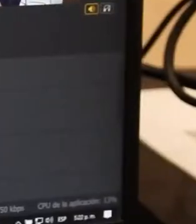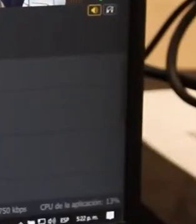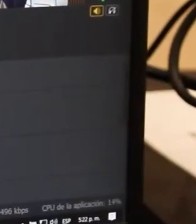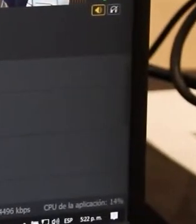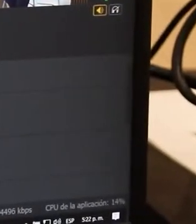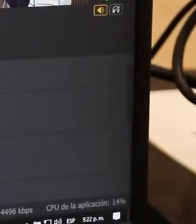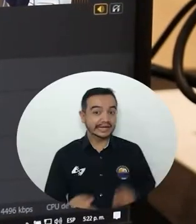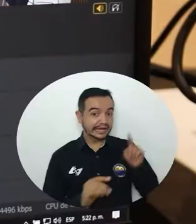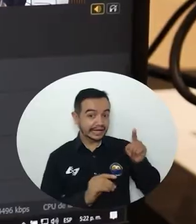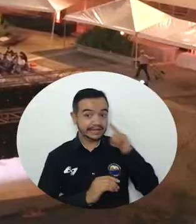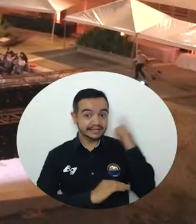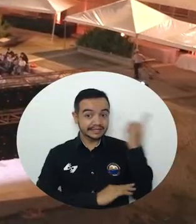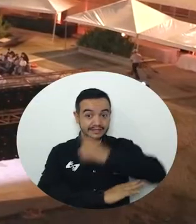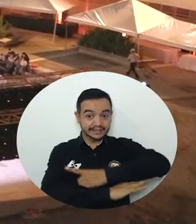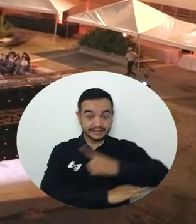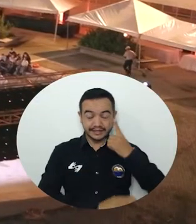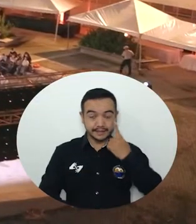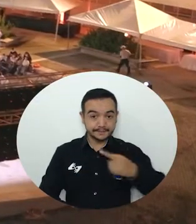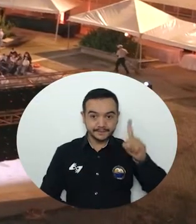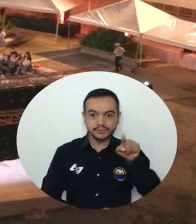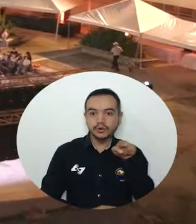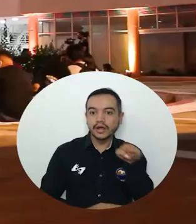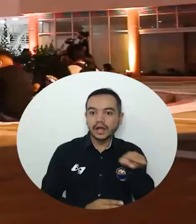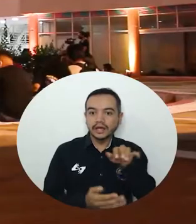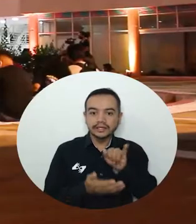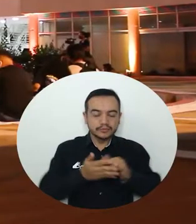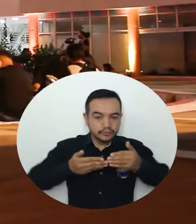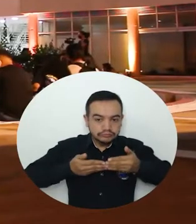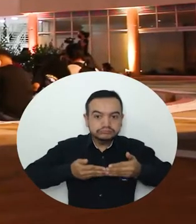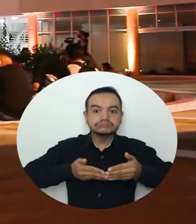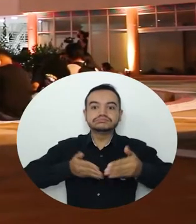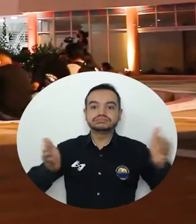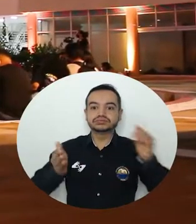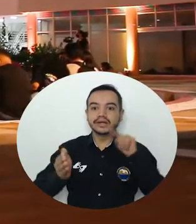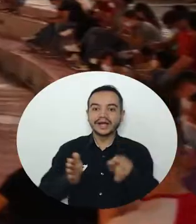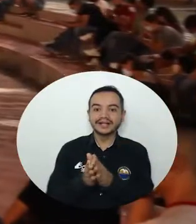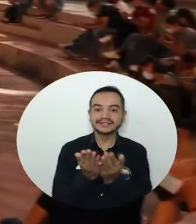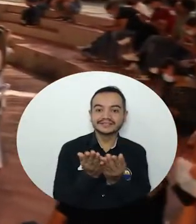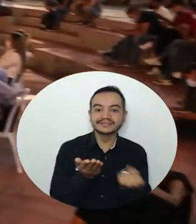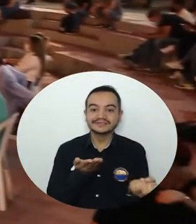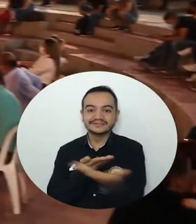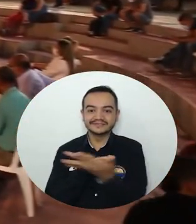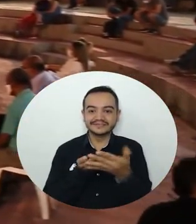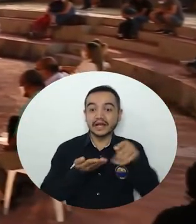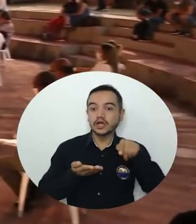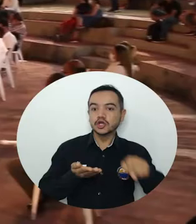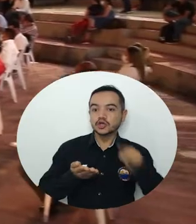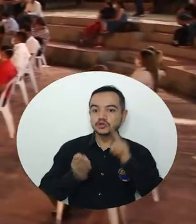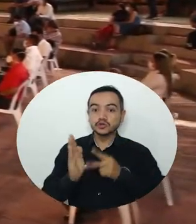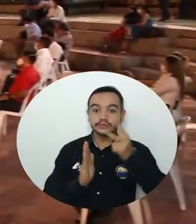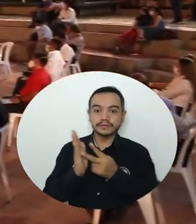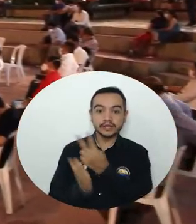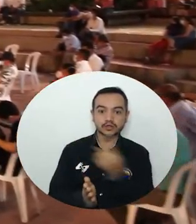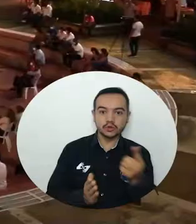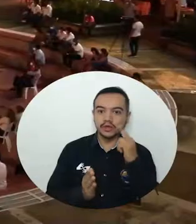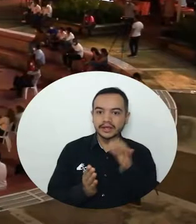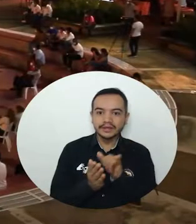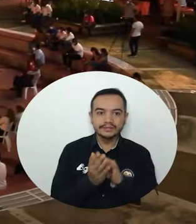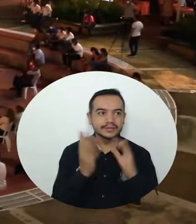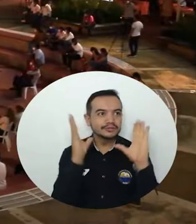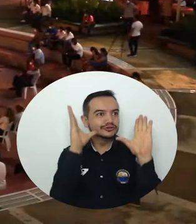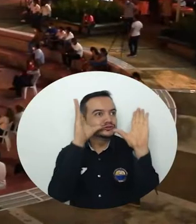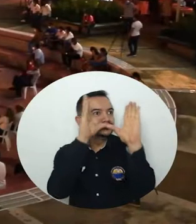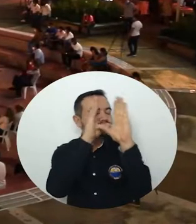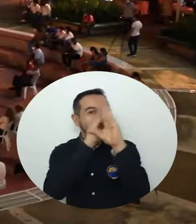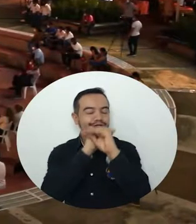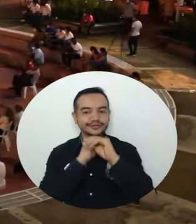Luego del primer día de agenda se realizó la apertura de la Filsmar 2021, un momento en el que la mística propia de la noche fue el mejor aliado